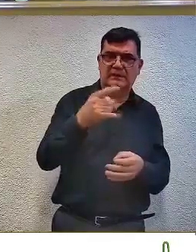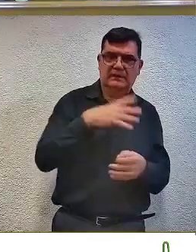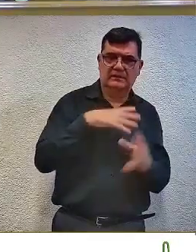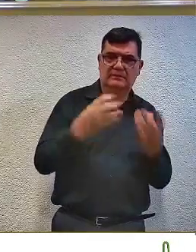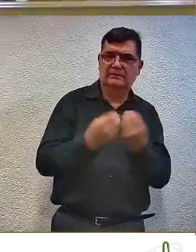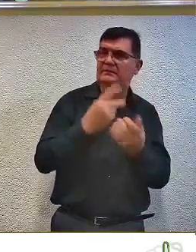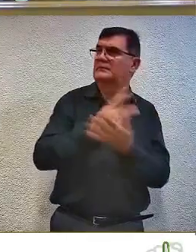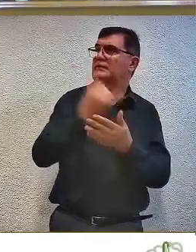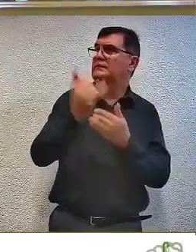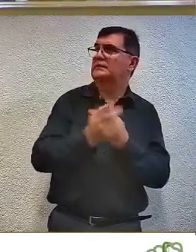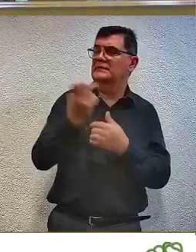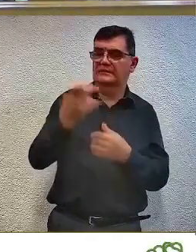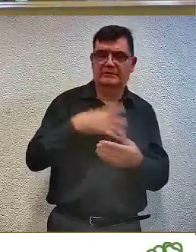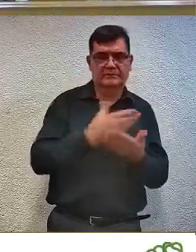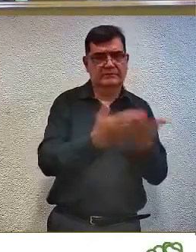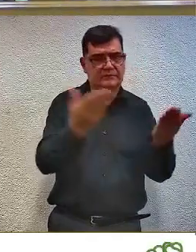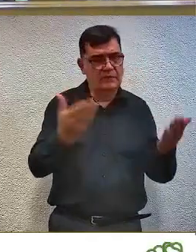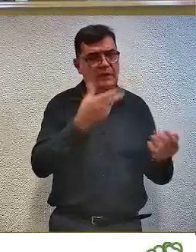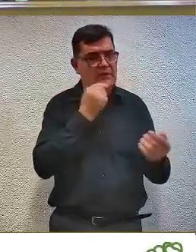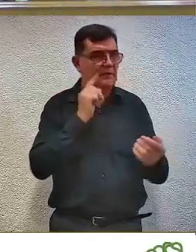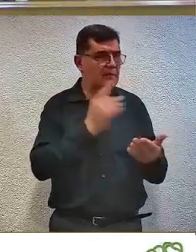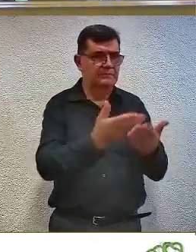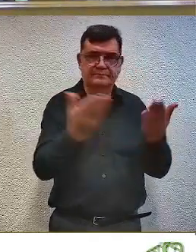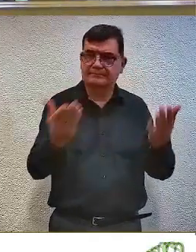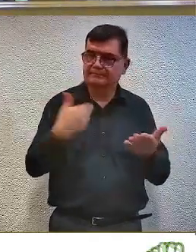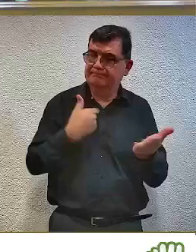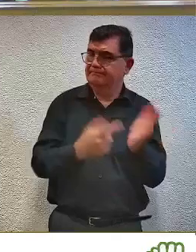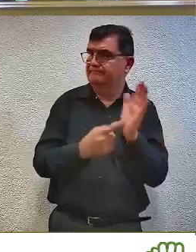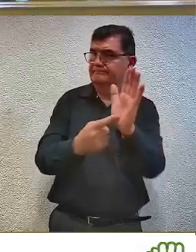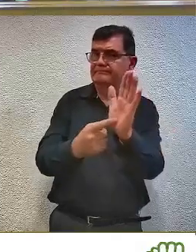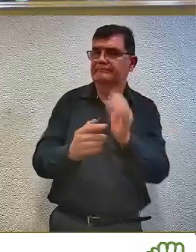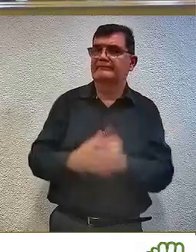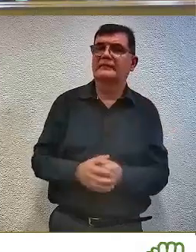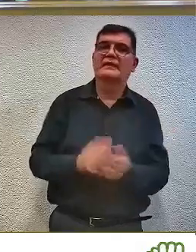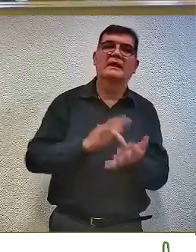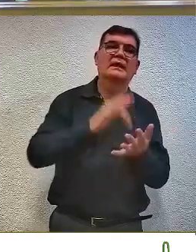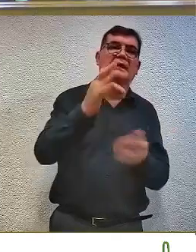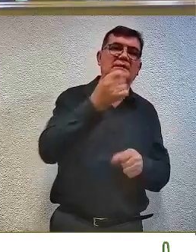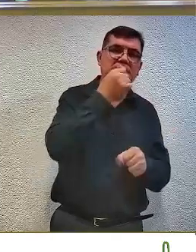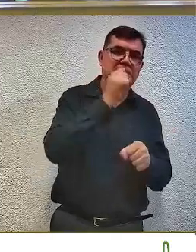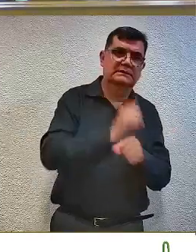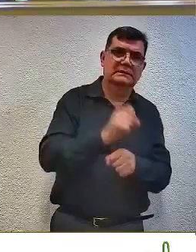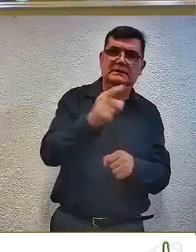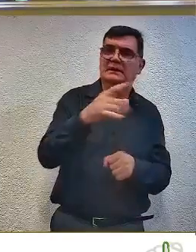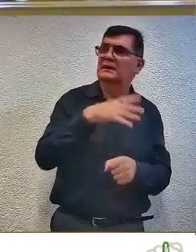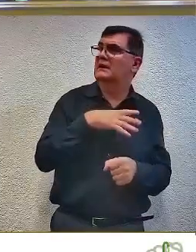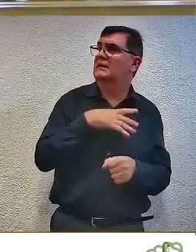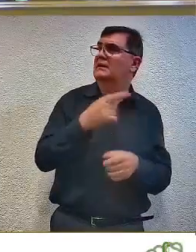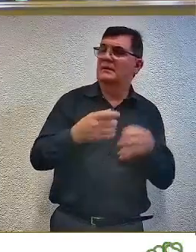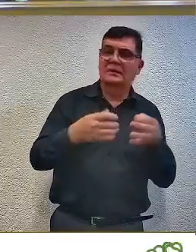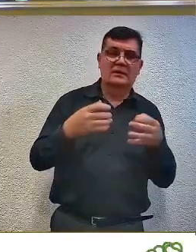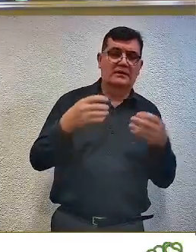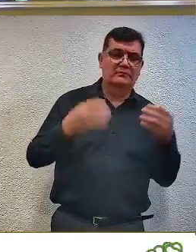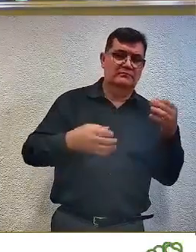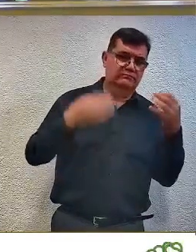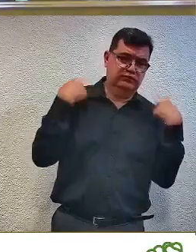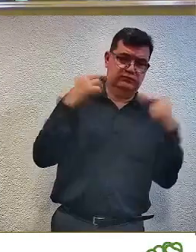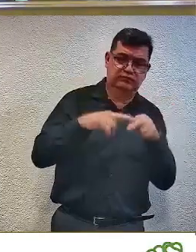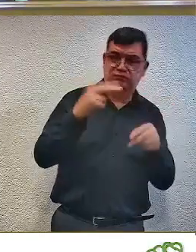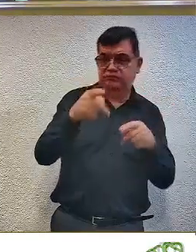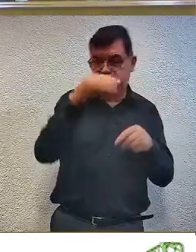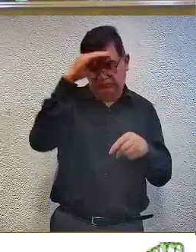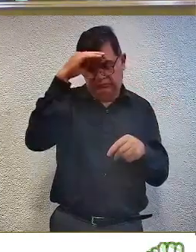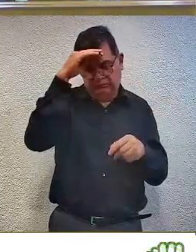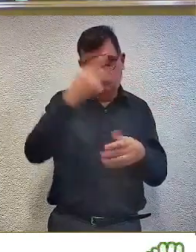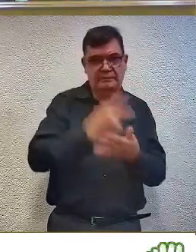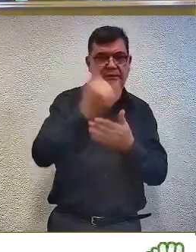proyecto que se propone, magistrada presidenta, magistrada, magistrados. Le agradezco, secretario. Magistrada, magistrados, está a nuestra consideración